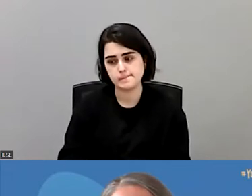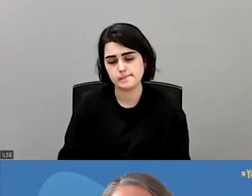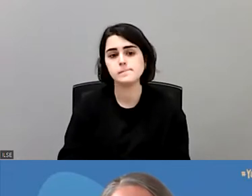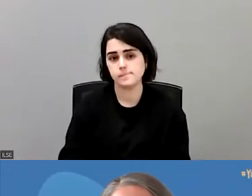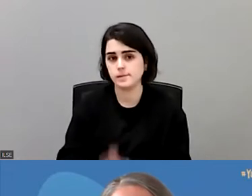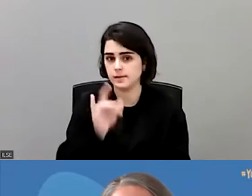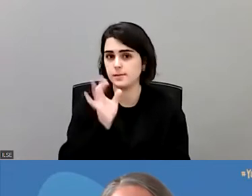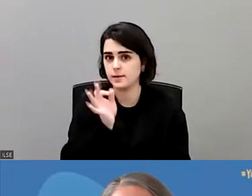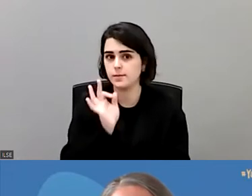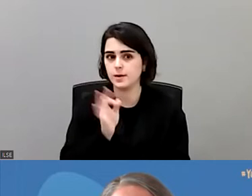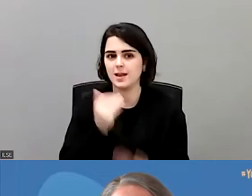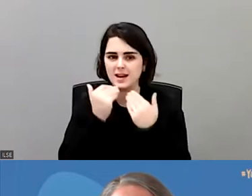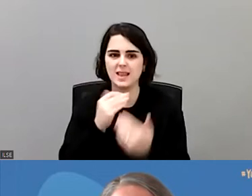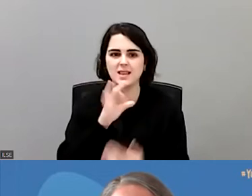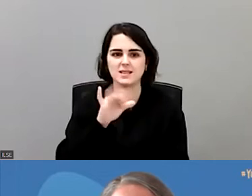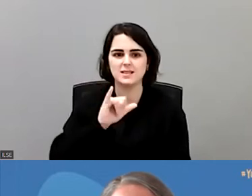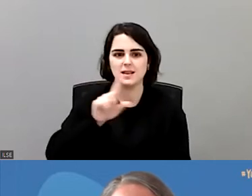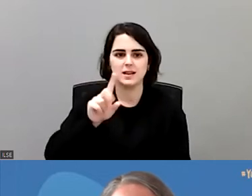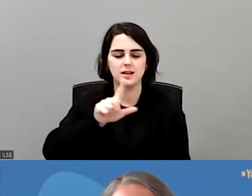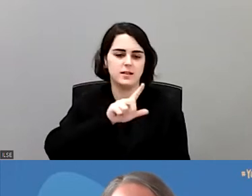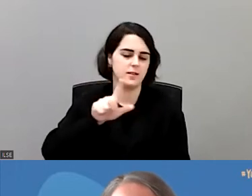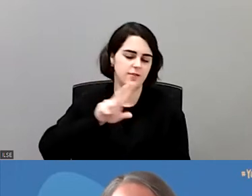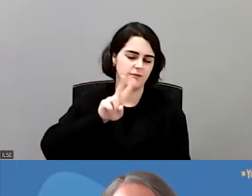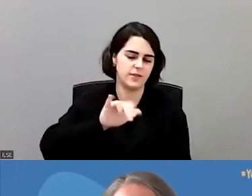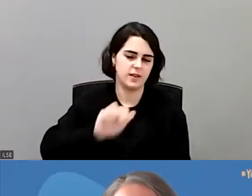Sí, efectivamente. Gracias, Silvia.